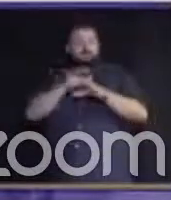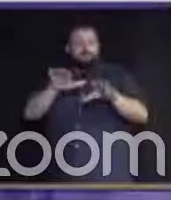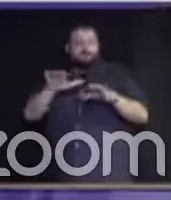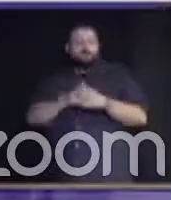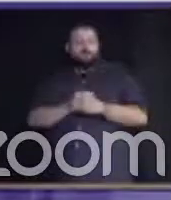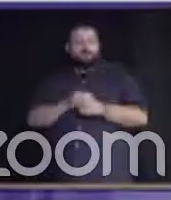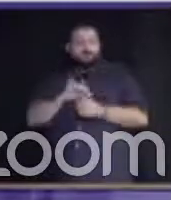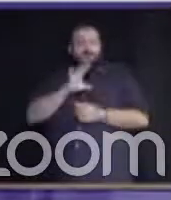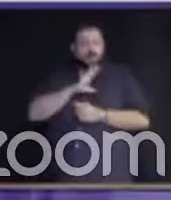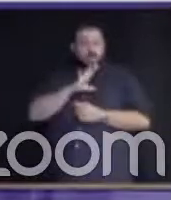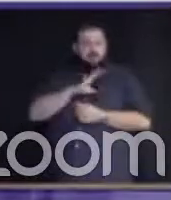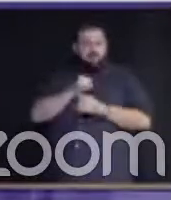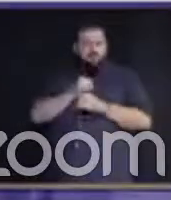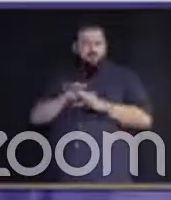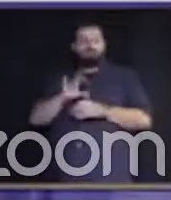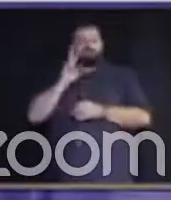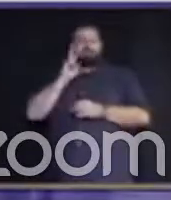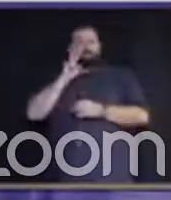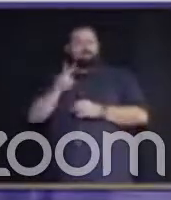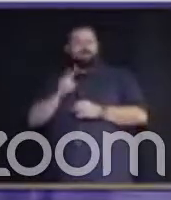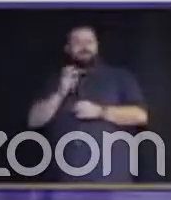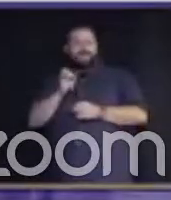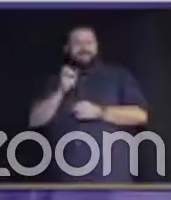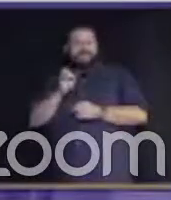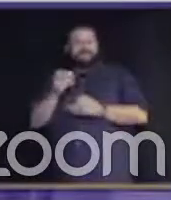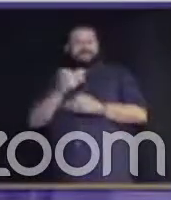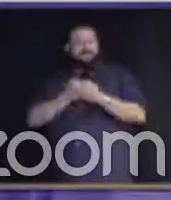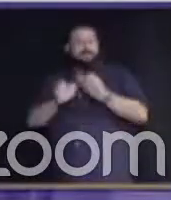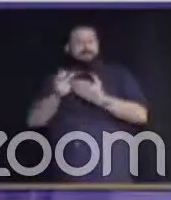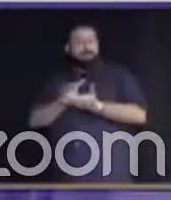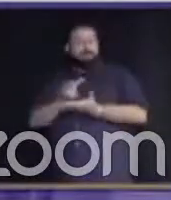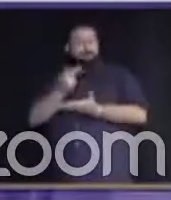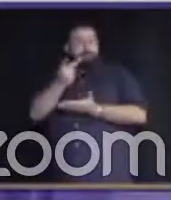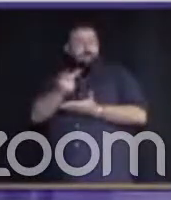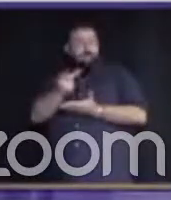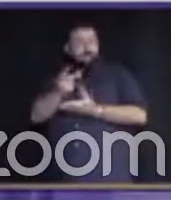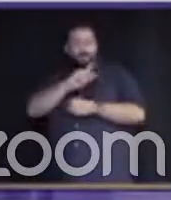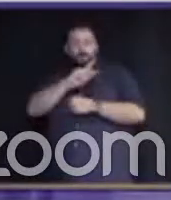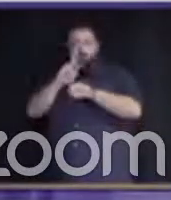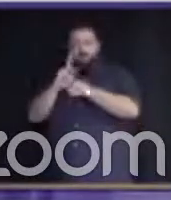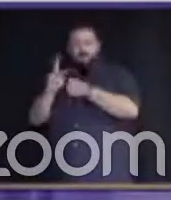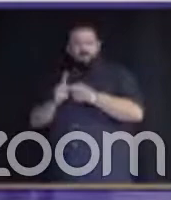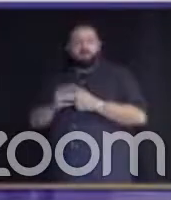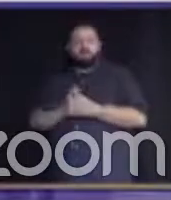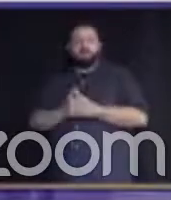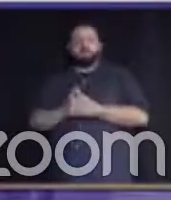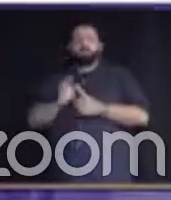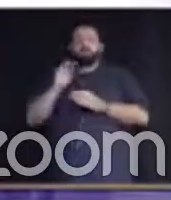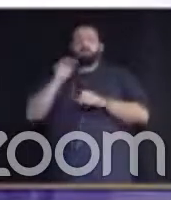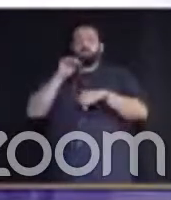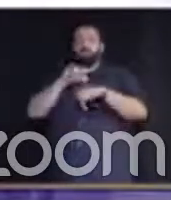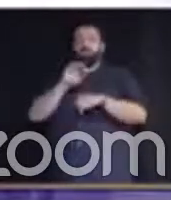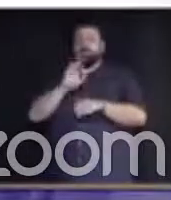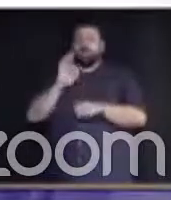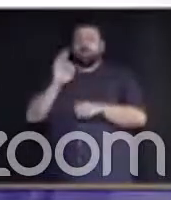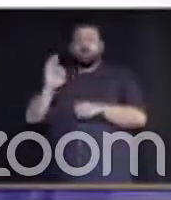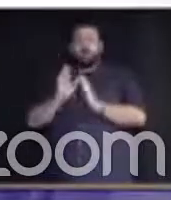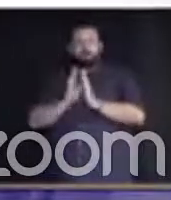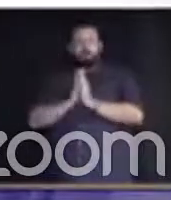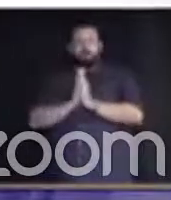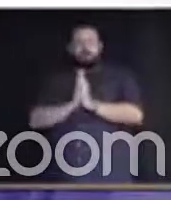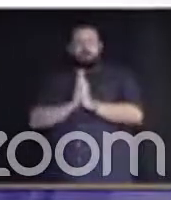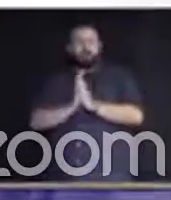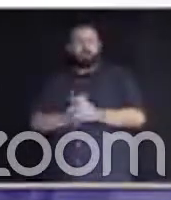¿O no hay? Ahí están la cantidad de premios por países, pero pongamos ahí las fechas, por favor.